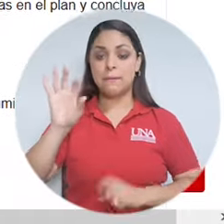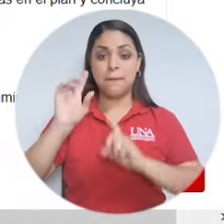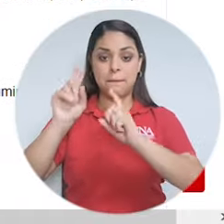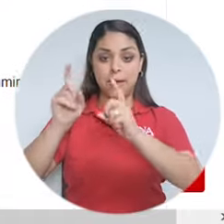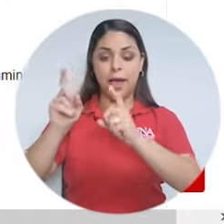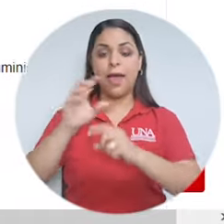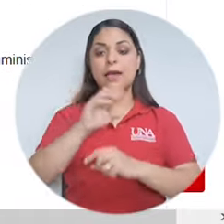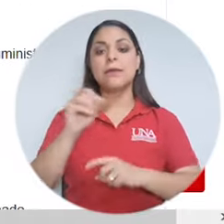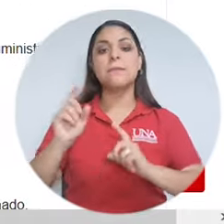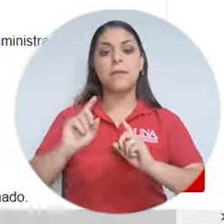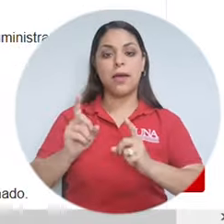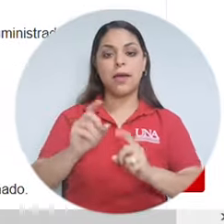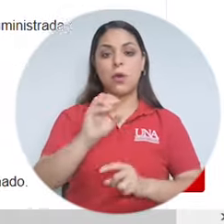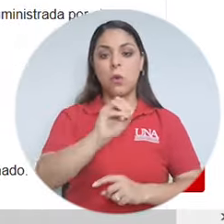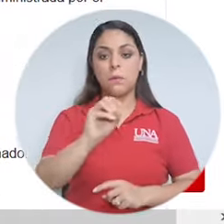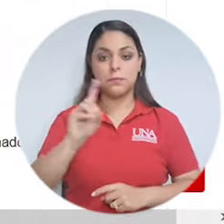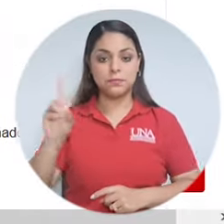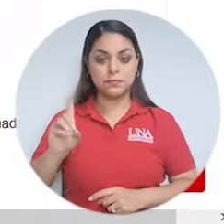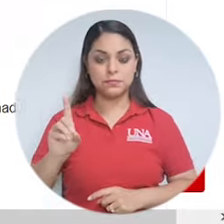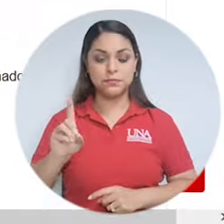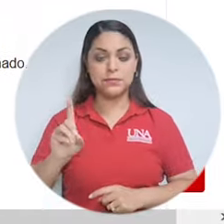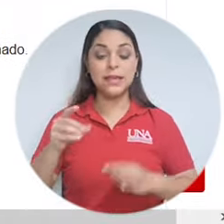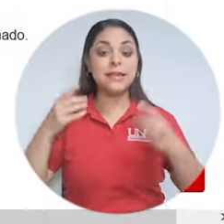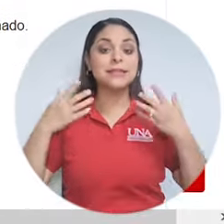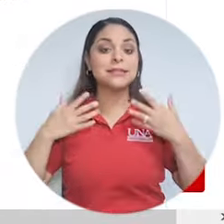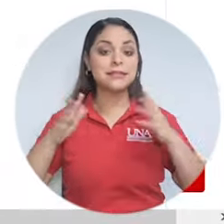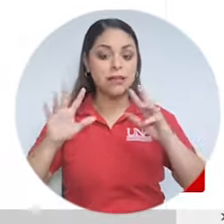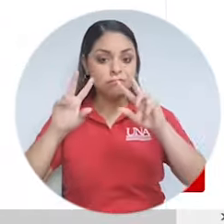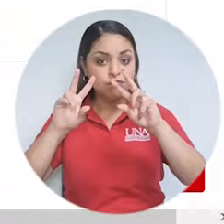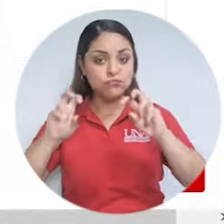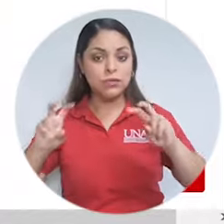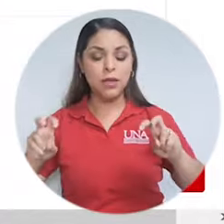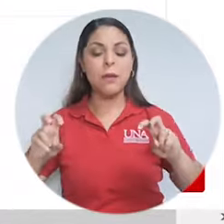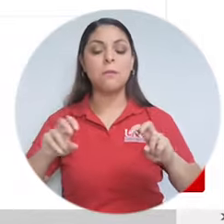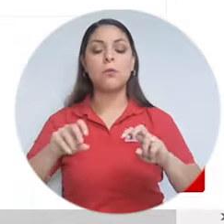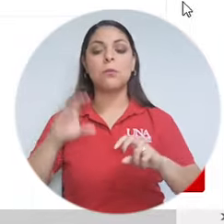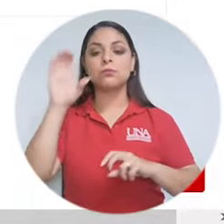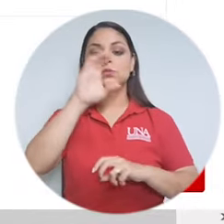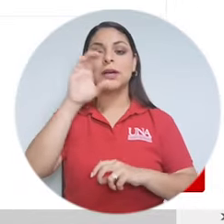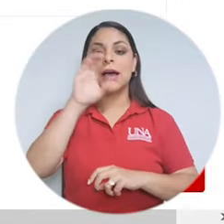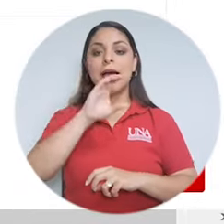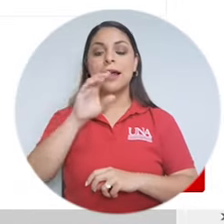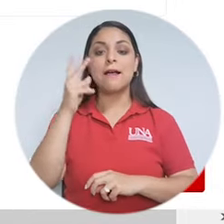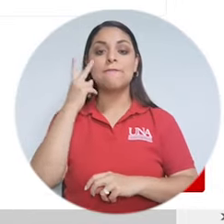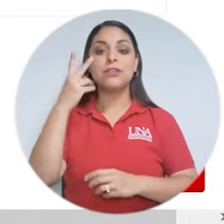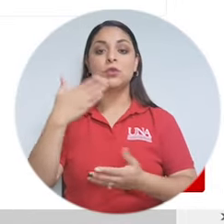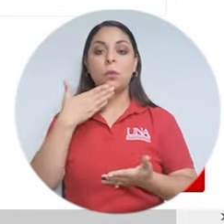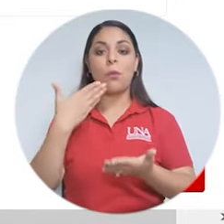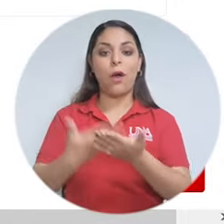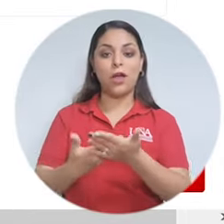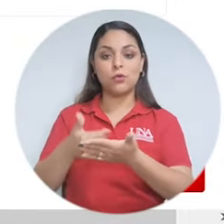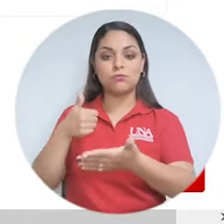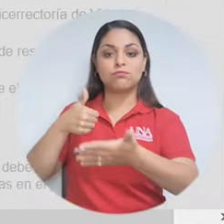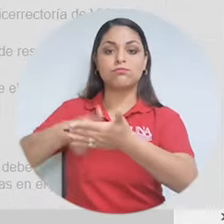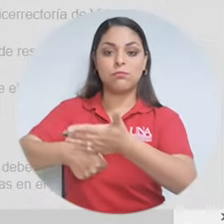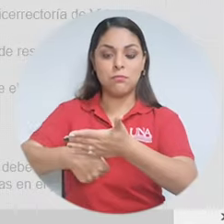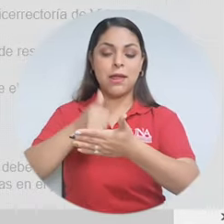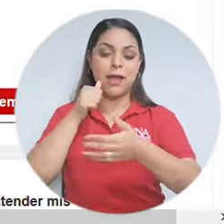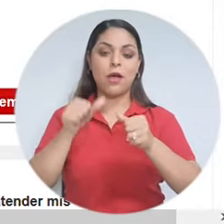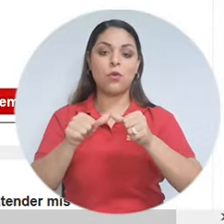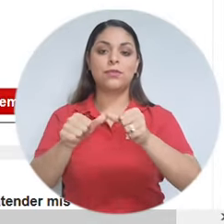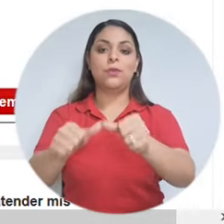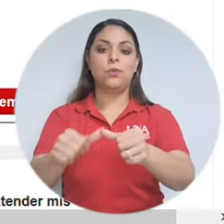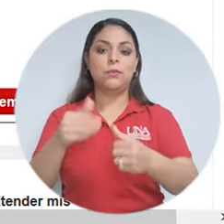Dengo. Una vez lo anterior, puede ubicar el visto bueno para continuar con el proceso.